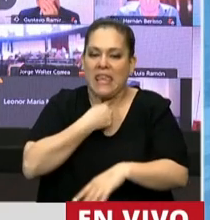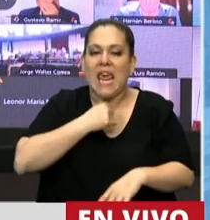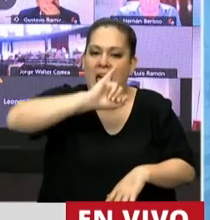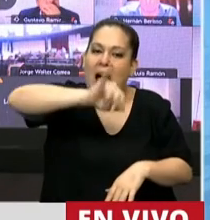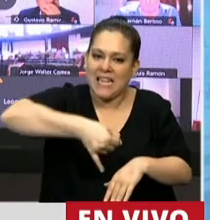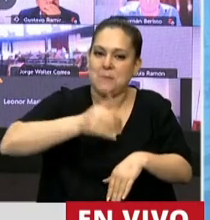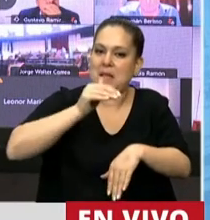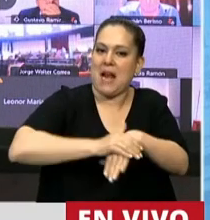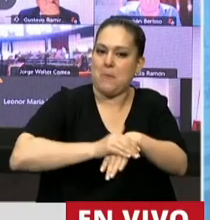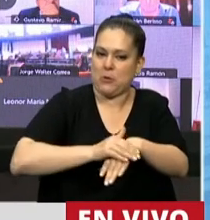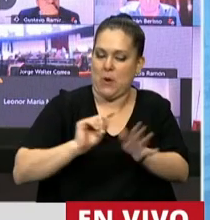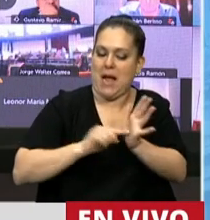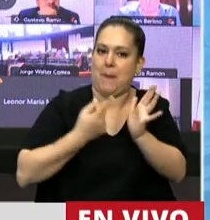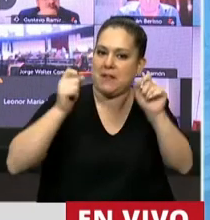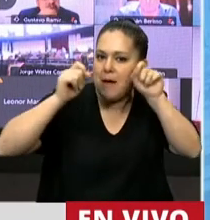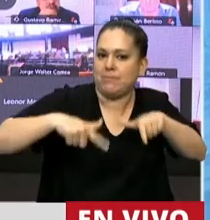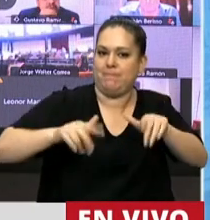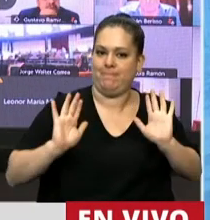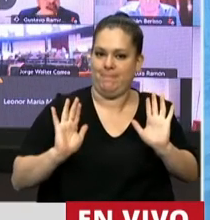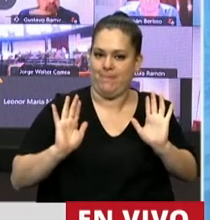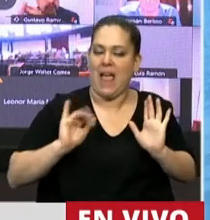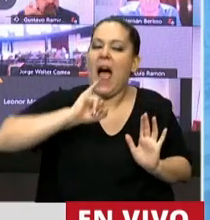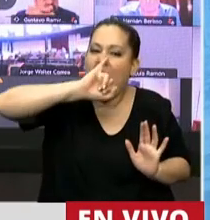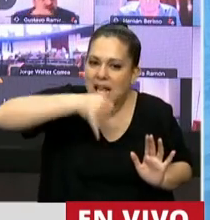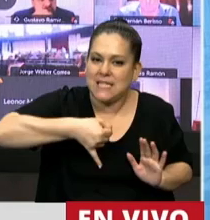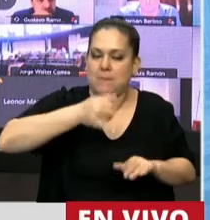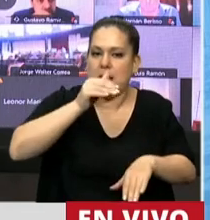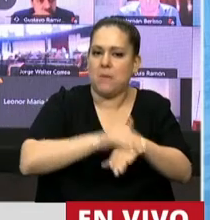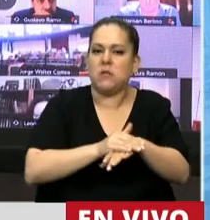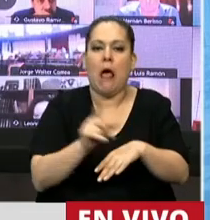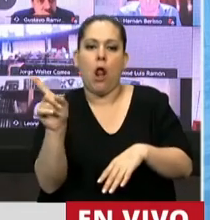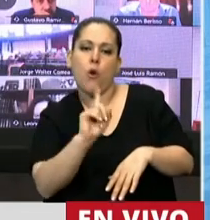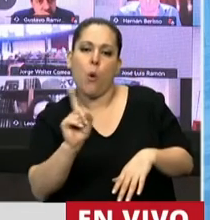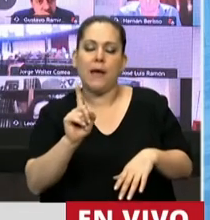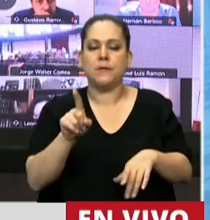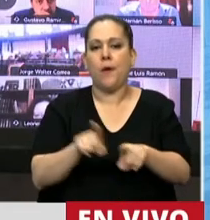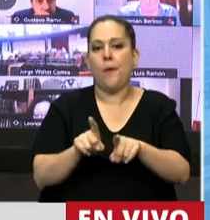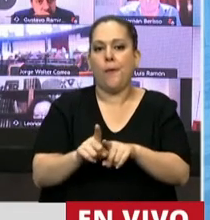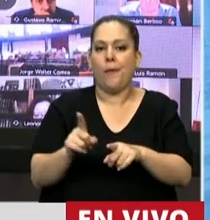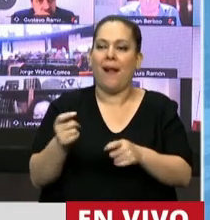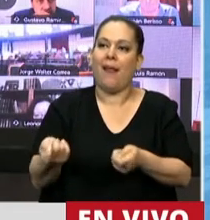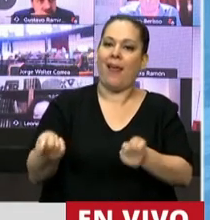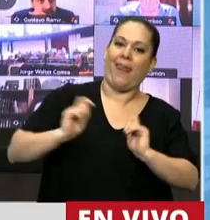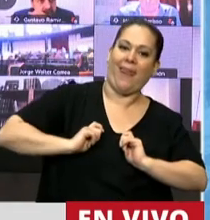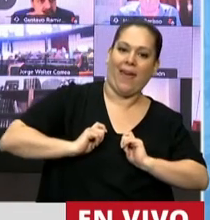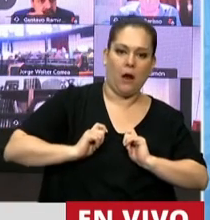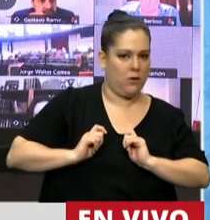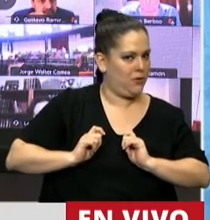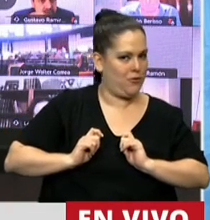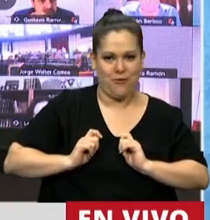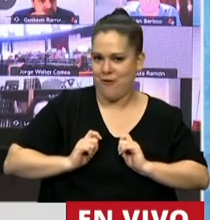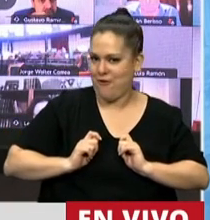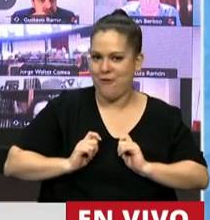que asuman esta responsabilidad no que reciban esto como un regalo sino que